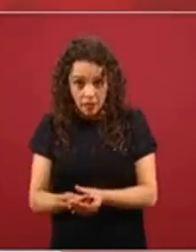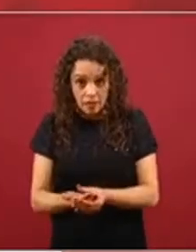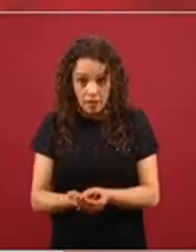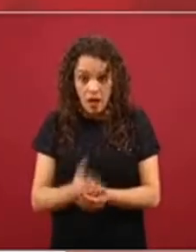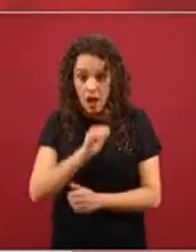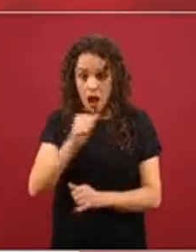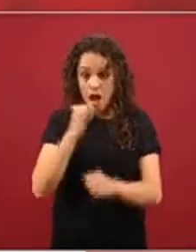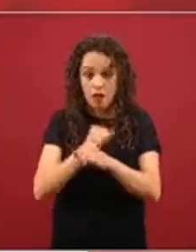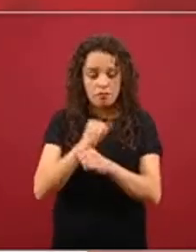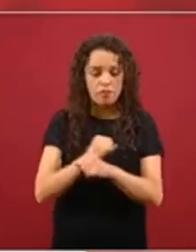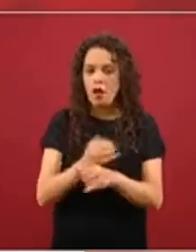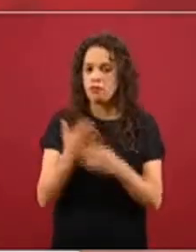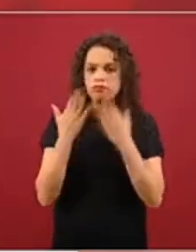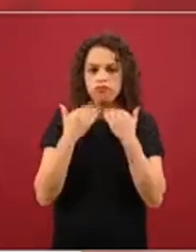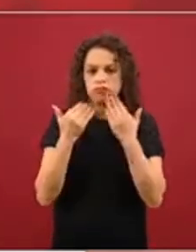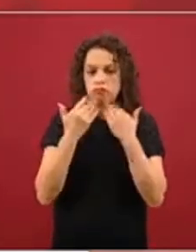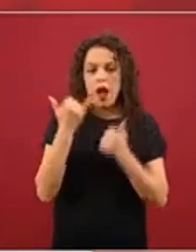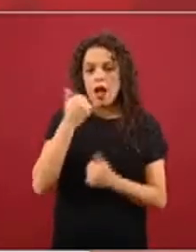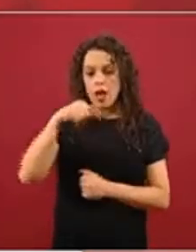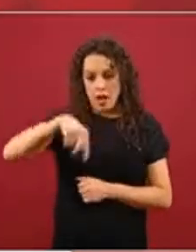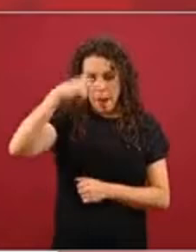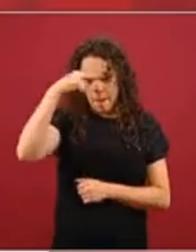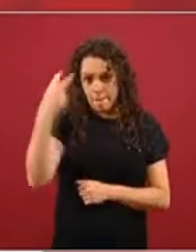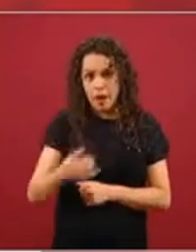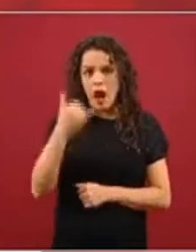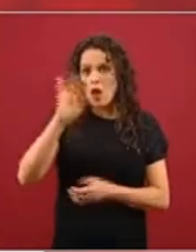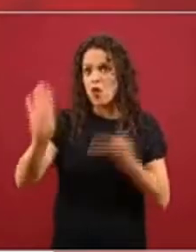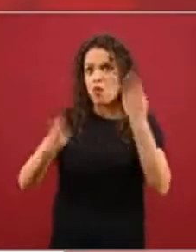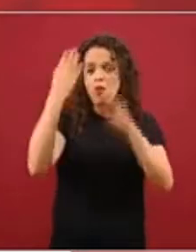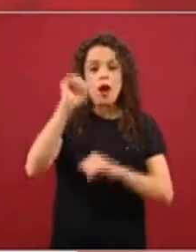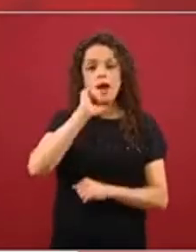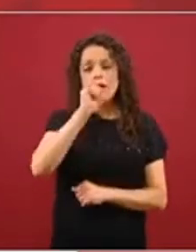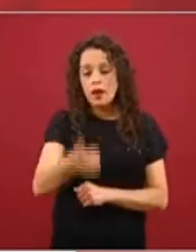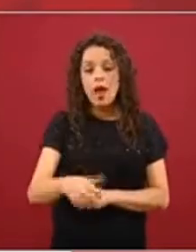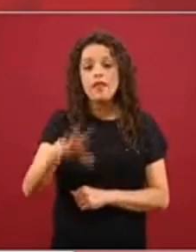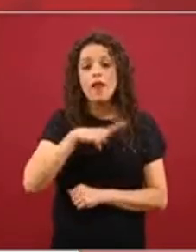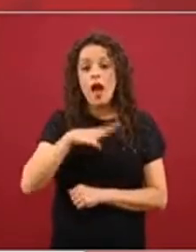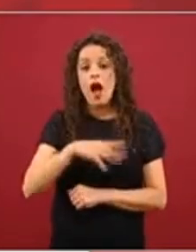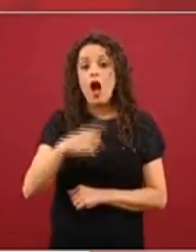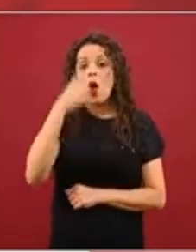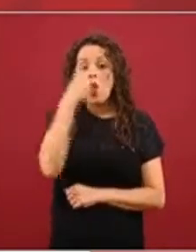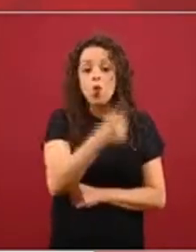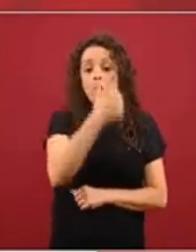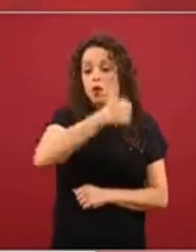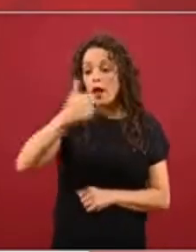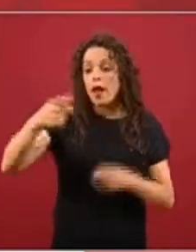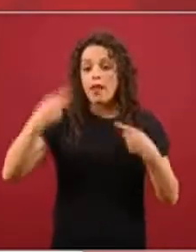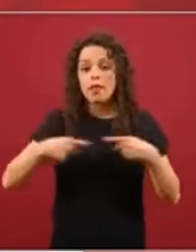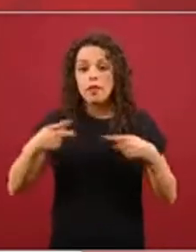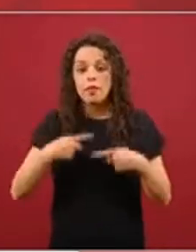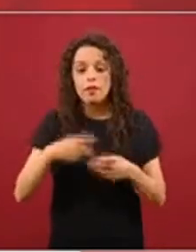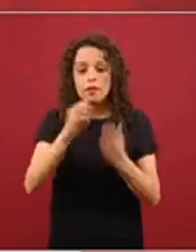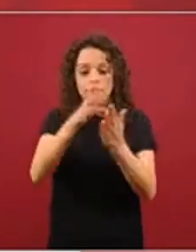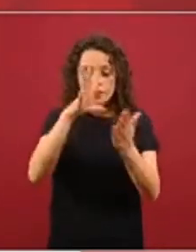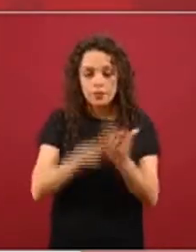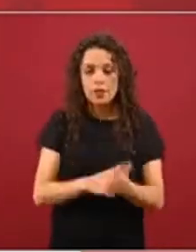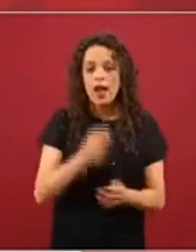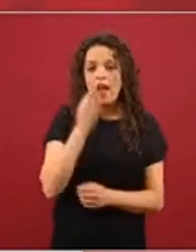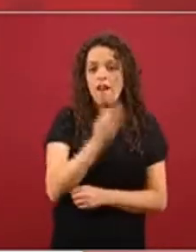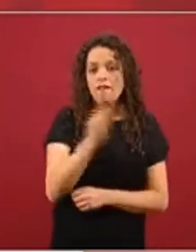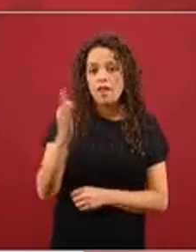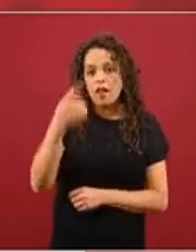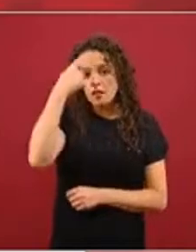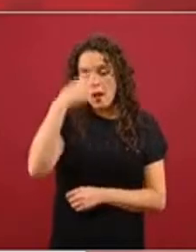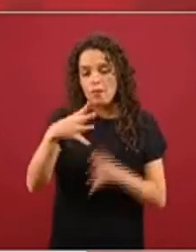ni en ninguna parte del mundo. Entonces, en realidad no tenemos individuo por individuo una fecha de recuperación. Y además,